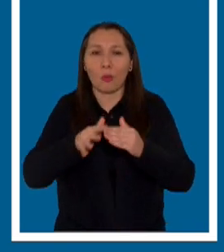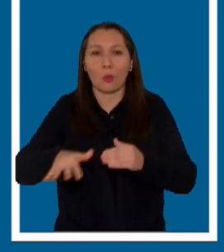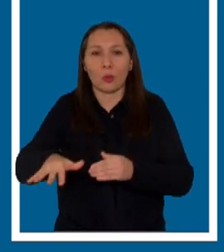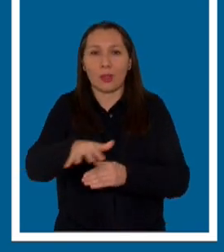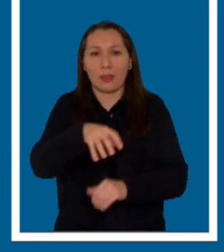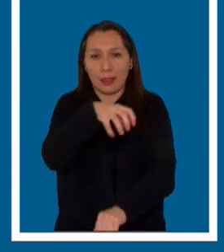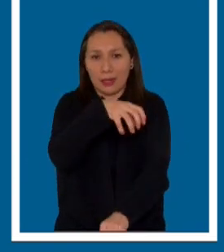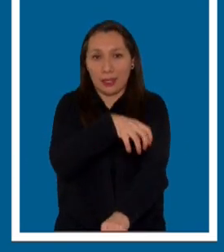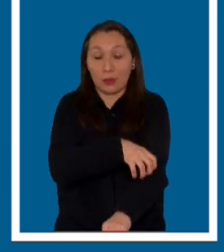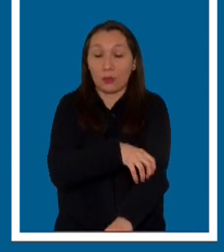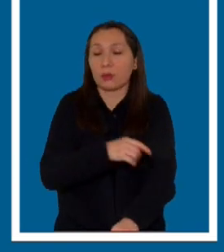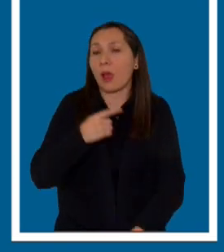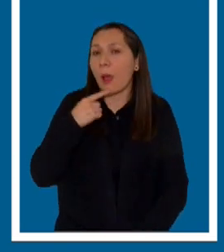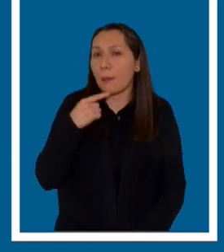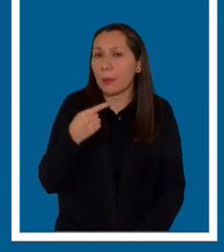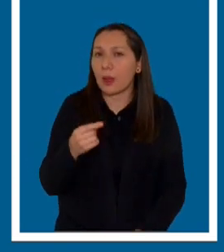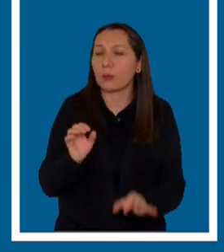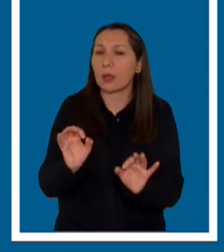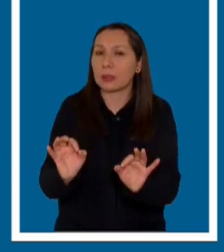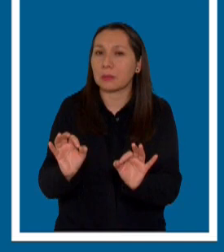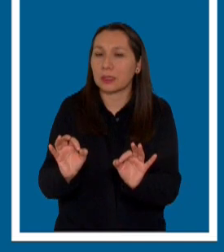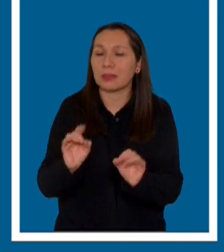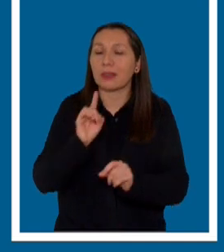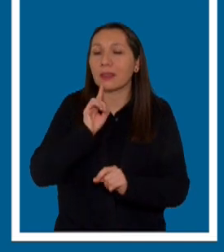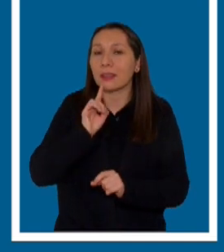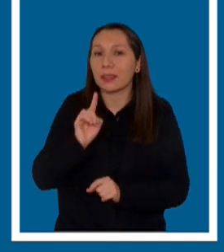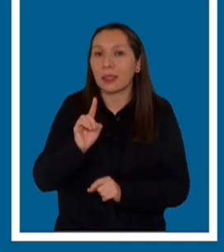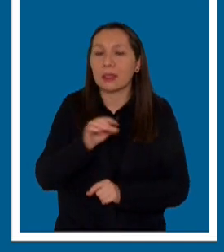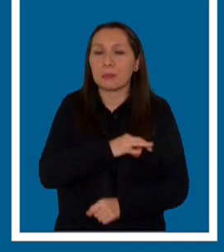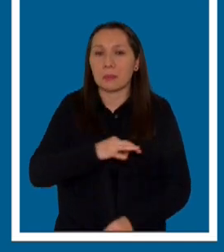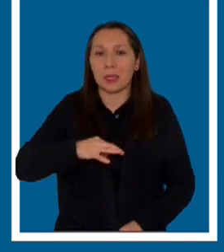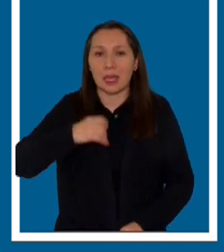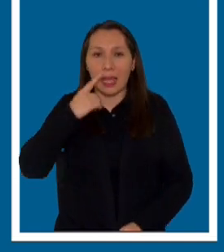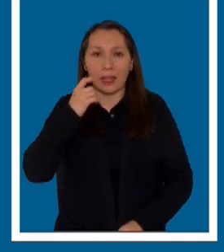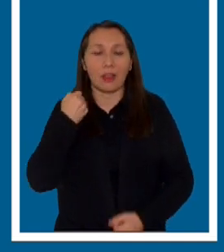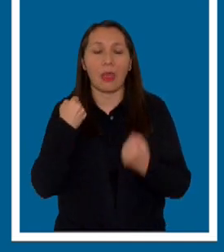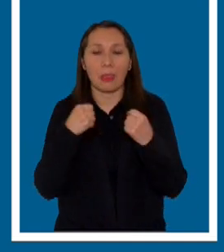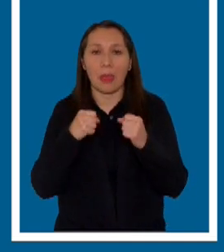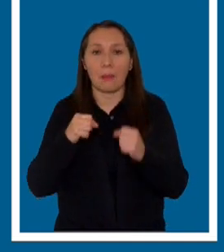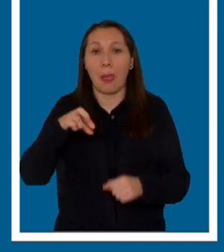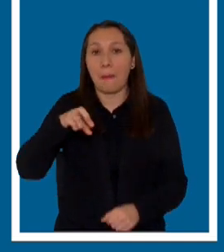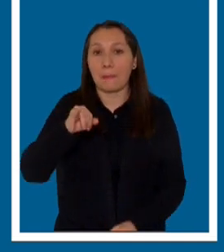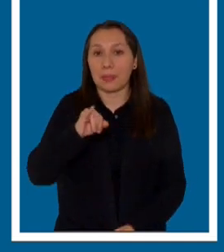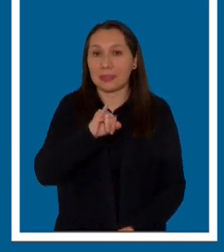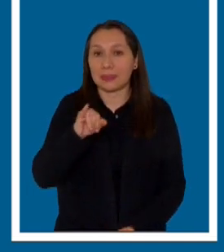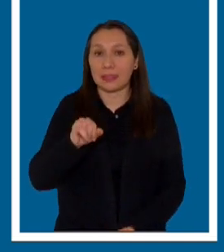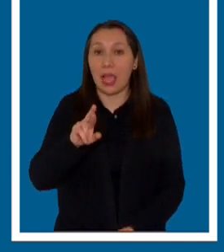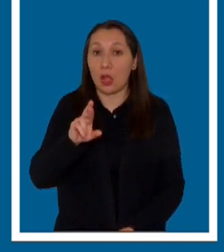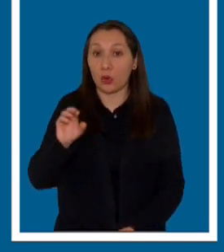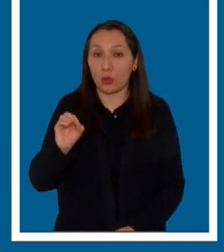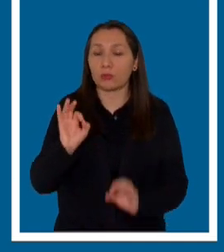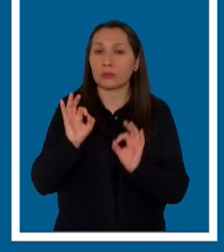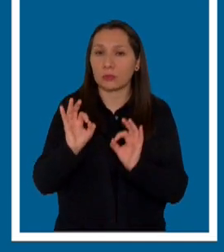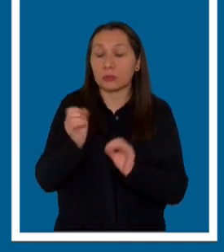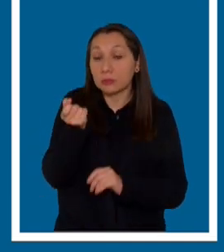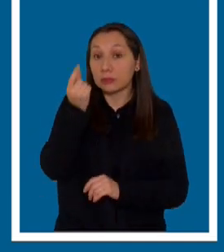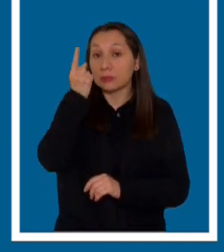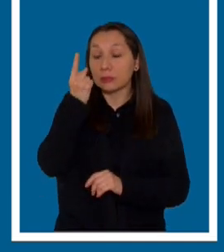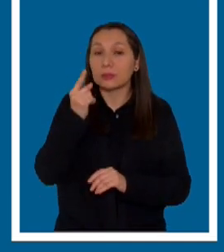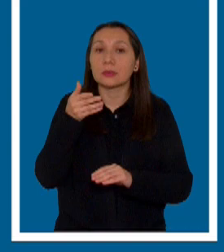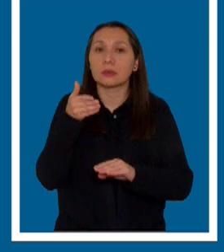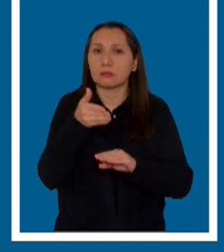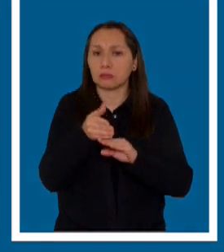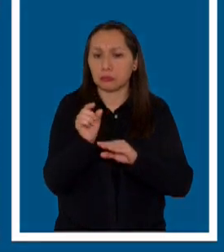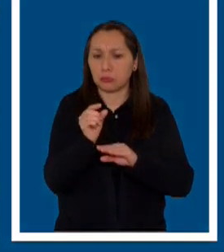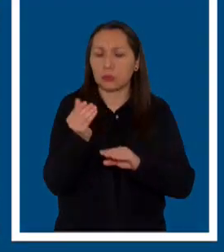de la región nuestra pregunta va específicamente para el ministro del deporte Don Jaime Pizarro quien precisamente tenemos entendido estuvo